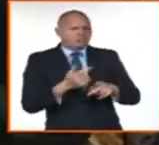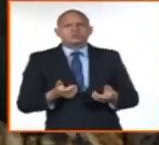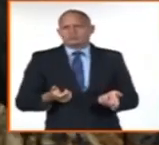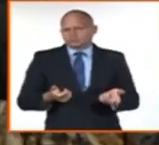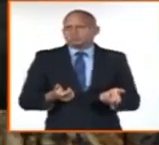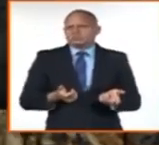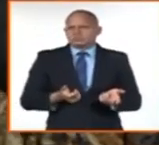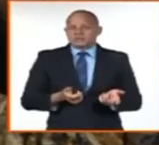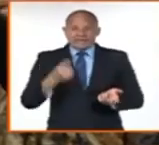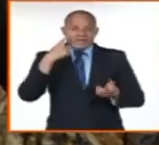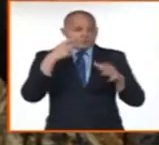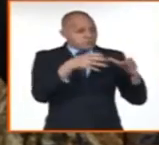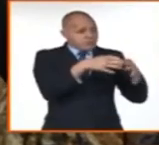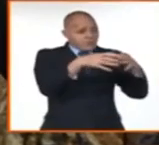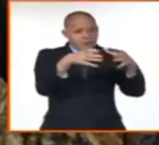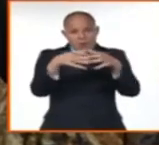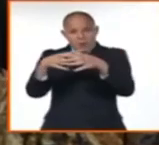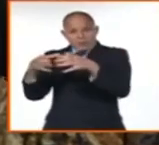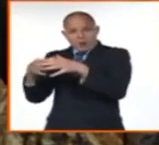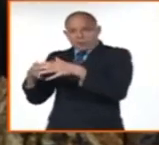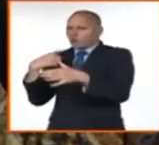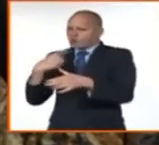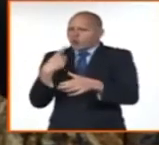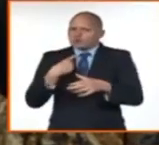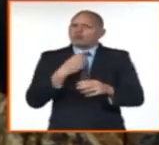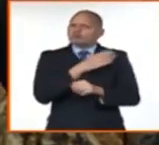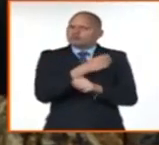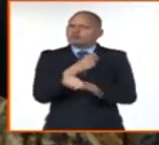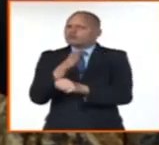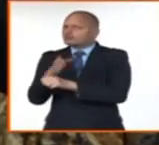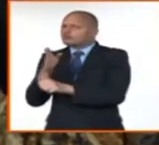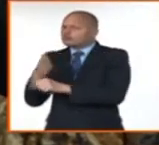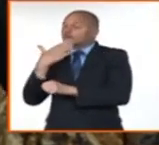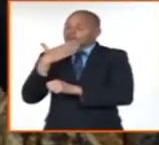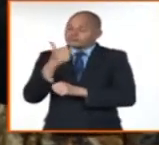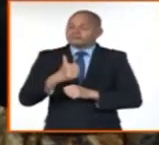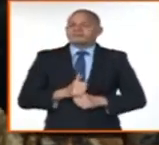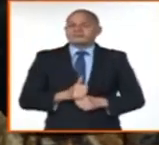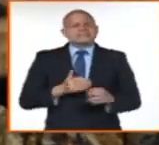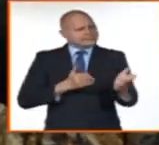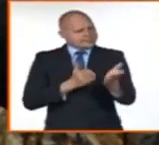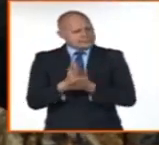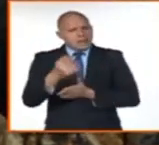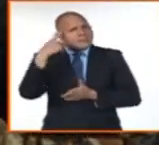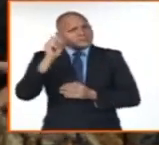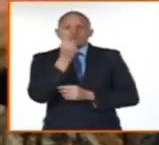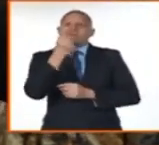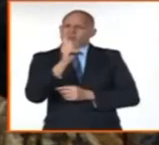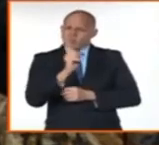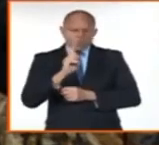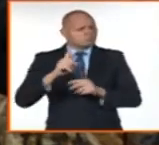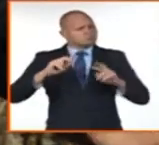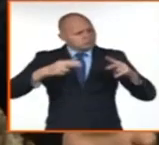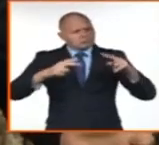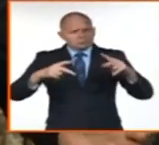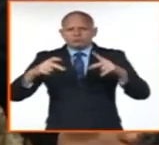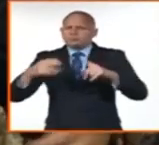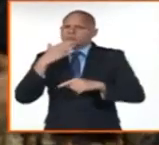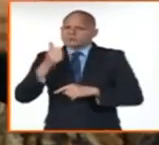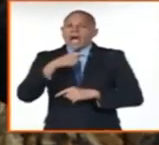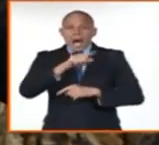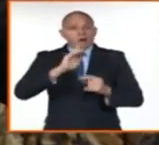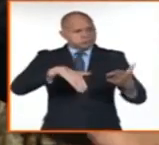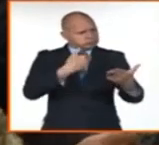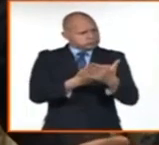y esos encuentros ahora los estamos repitiendo porque, en fin de cuentas, los hemos sistematizado, y esos encuentros tenemos un aprendizaje tremendo, hay propuestas, podemos